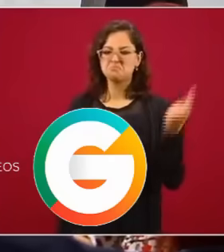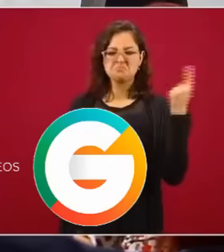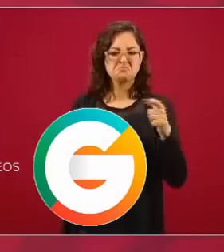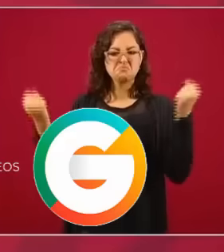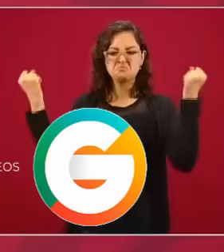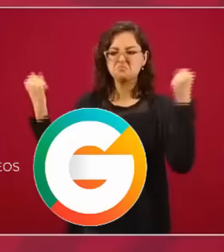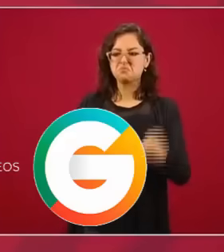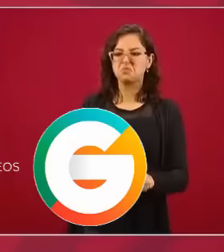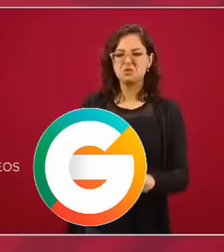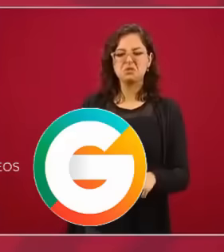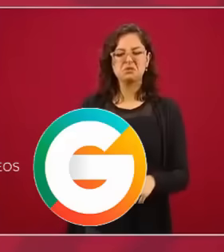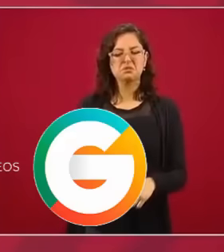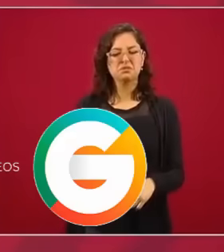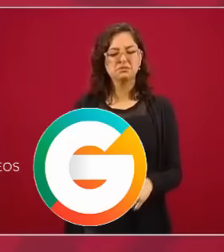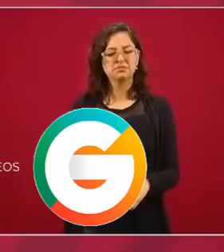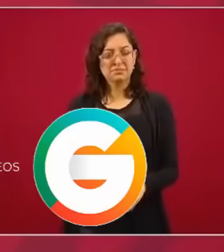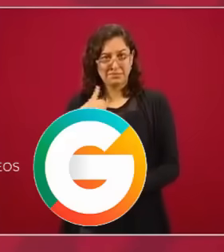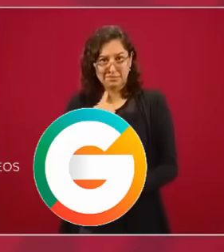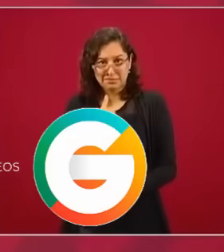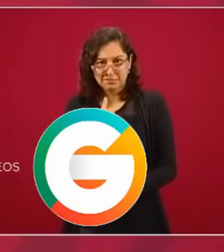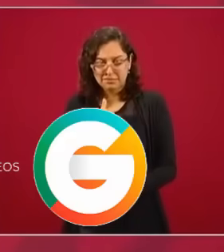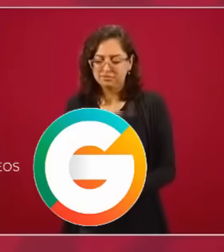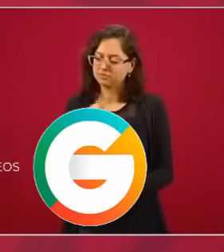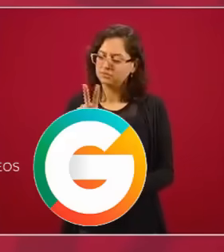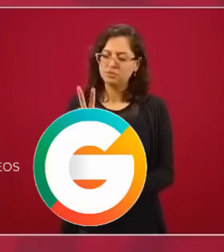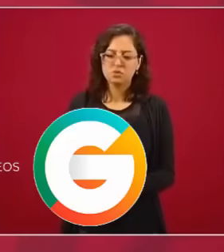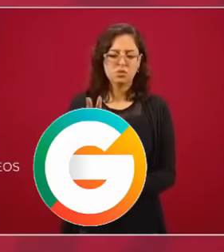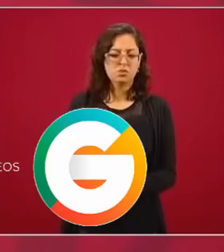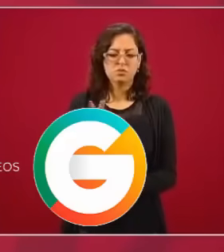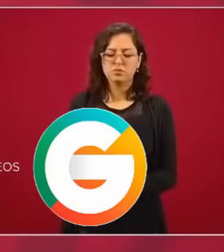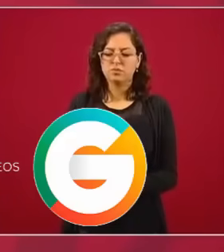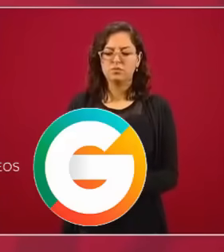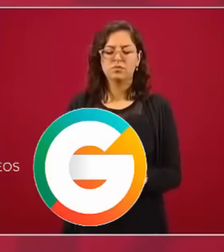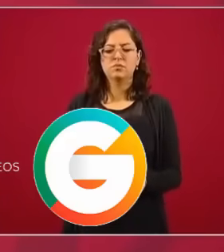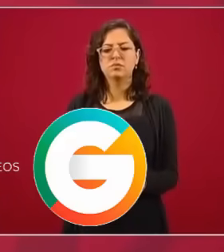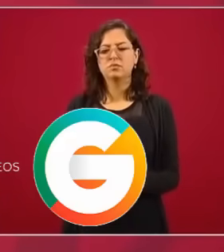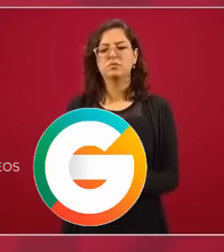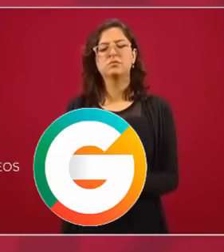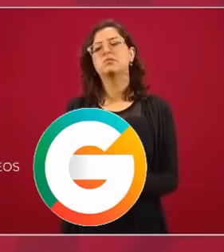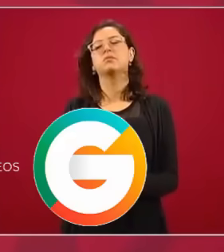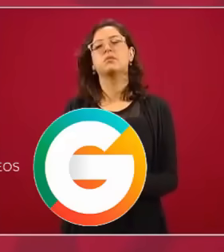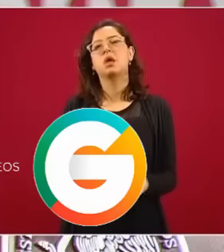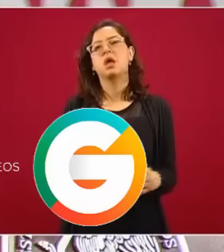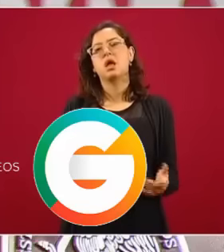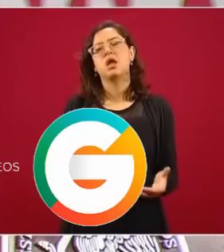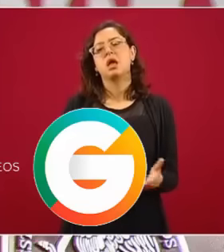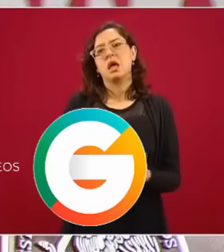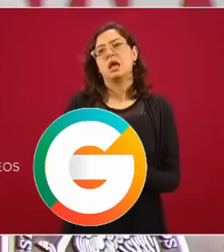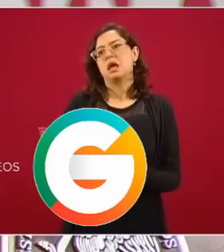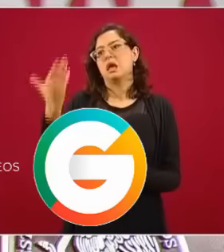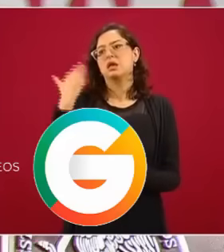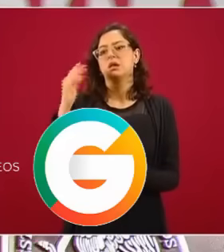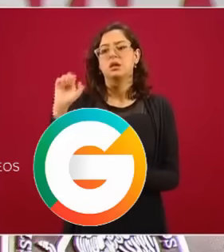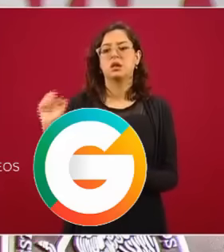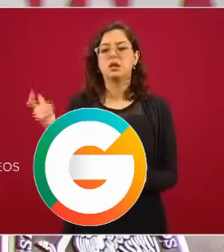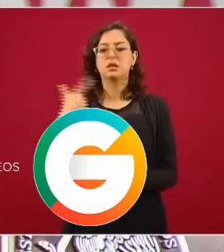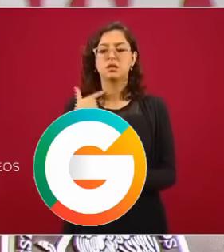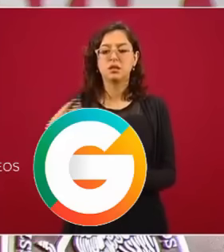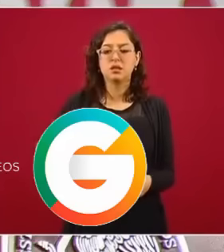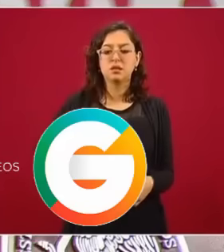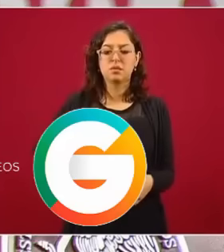Hubo un tiempo, como 2 años, no, todo el sexenio, pero 2,